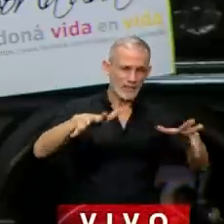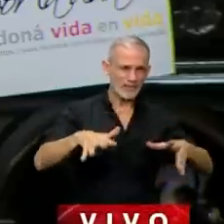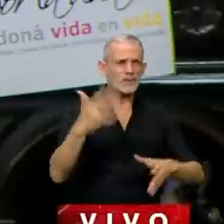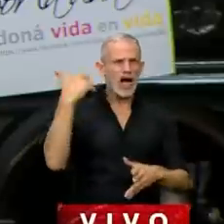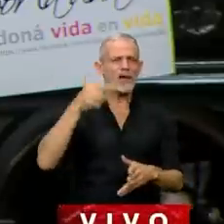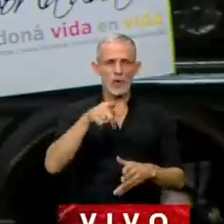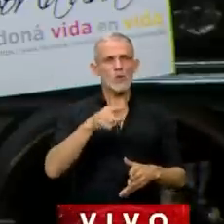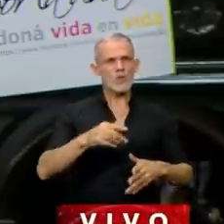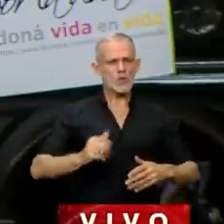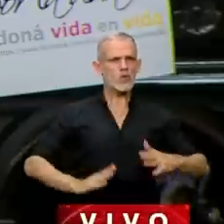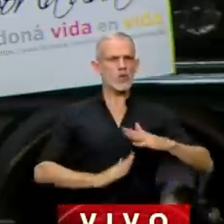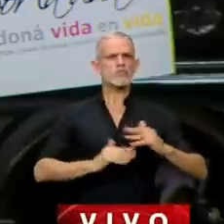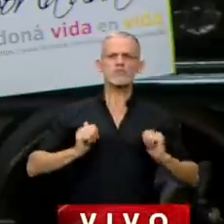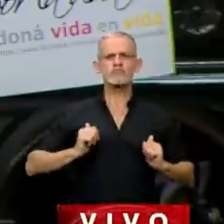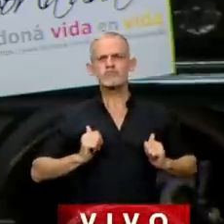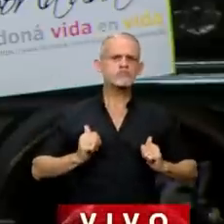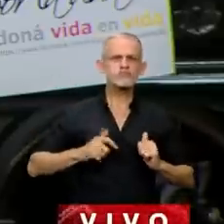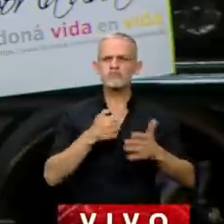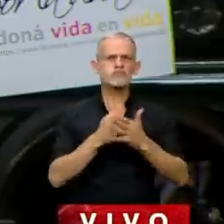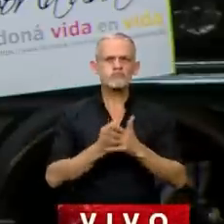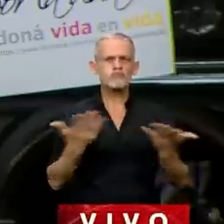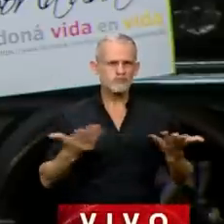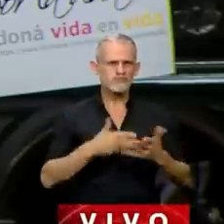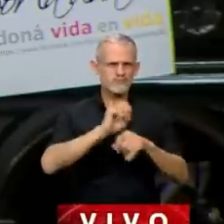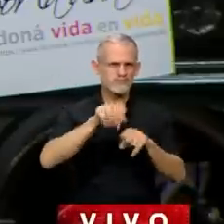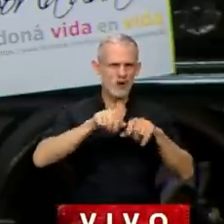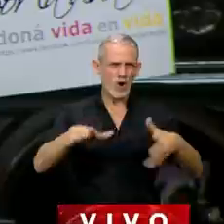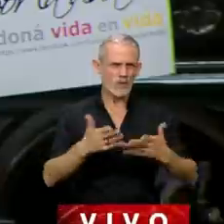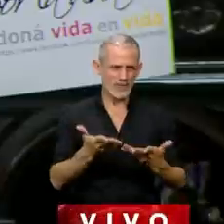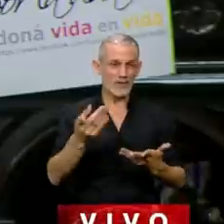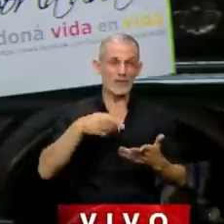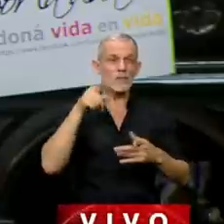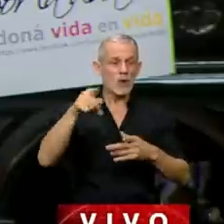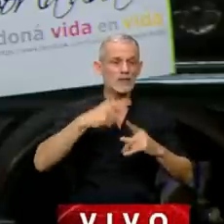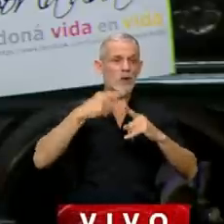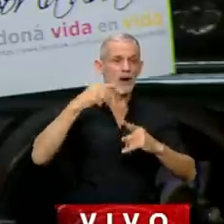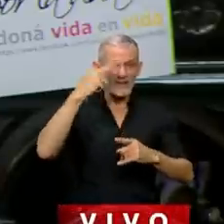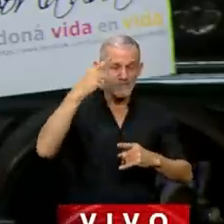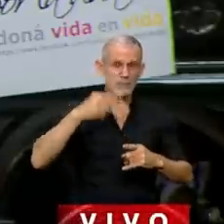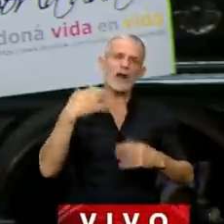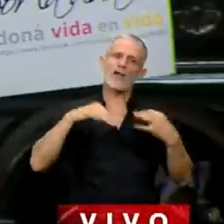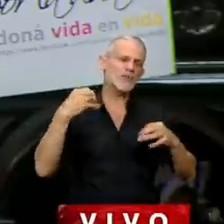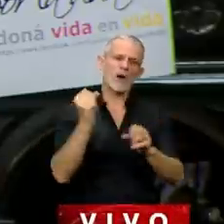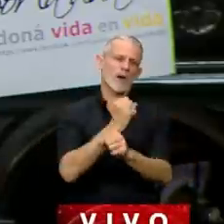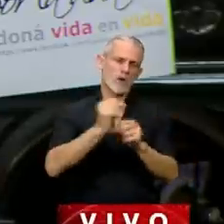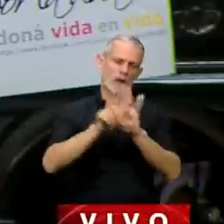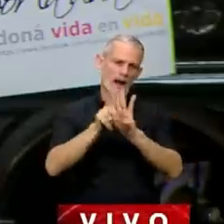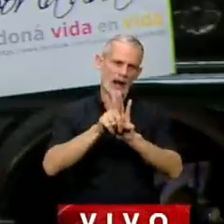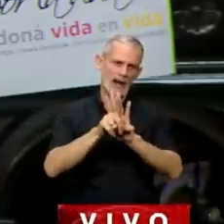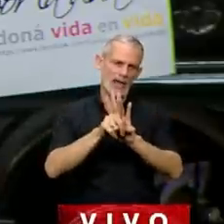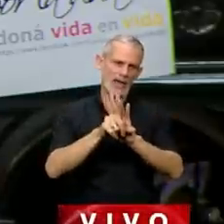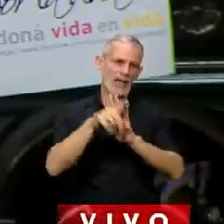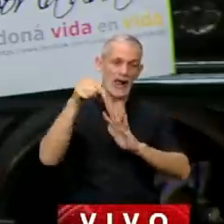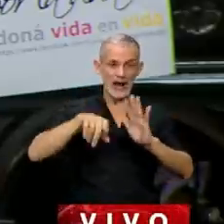cuando fueron quienes estuvieron en la primera acción de lucha y por ellos y para ellos. ello, hoy tenemos que sancionar y darle